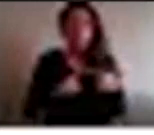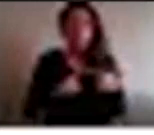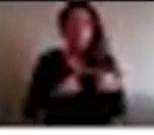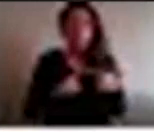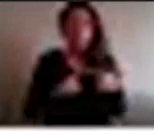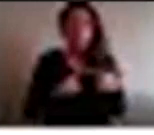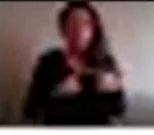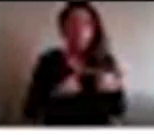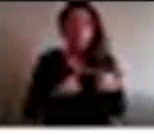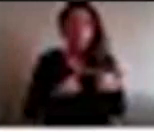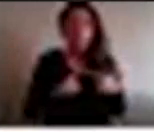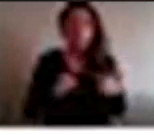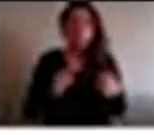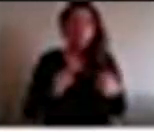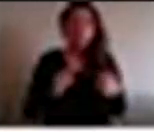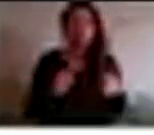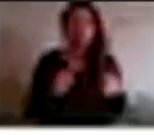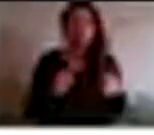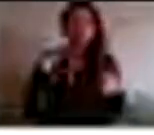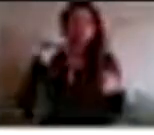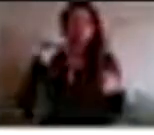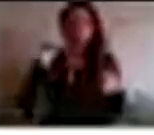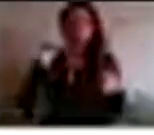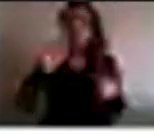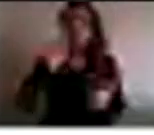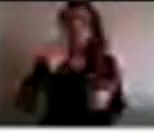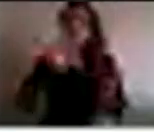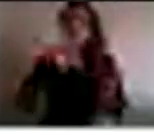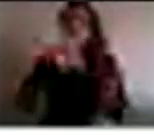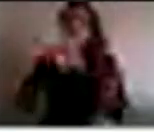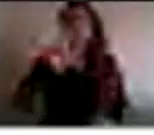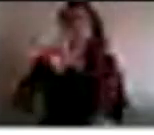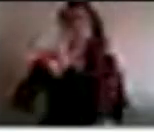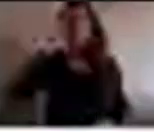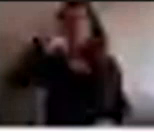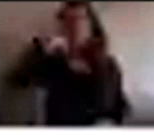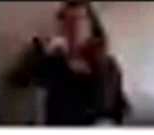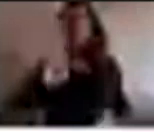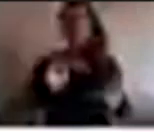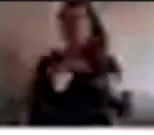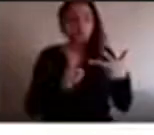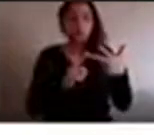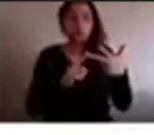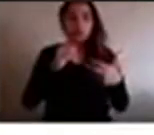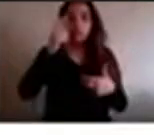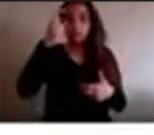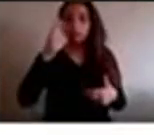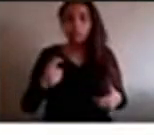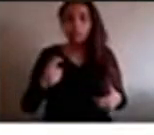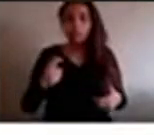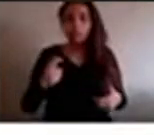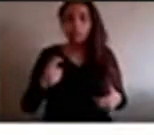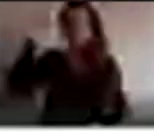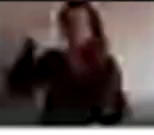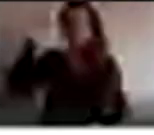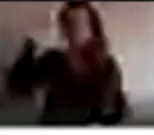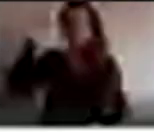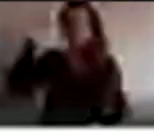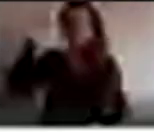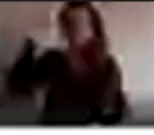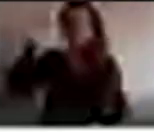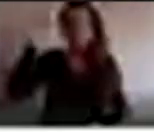discapacidad, un 27% personas con discapacidad, ¿sí? ¿Te congeló?